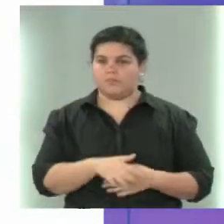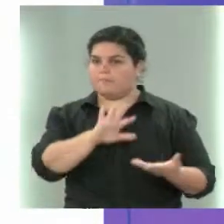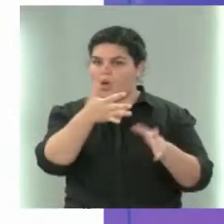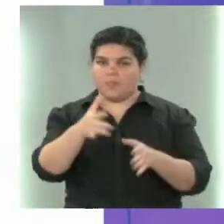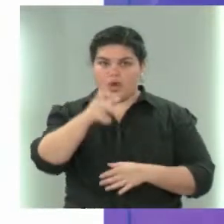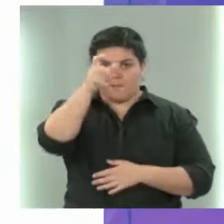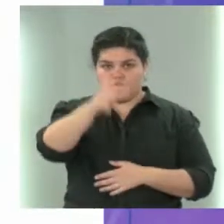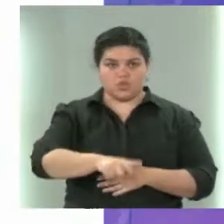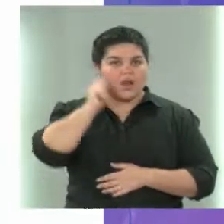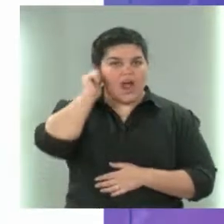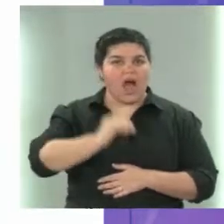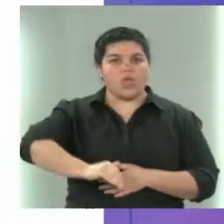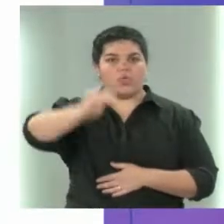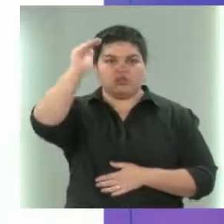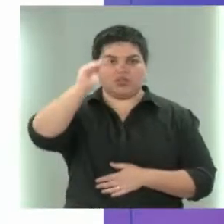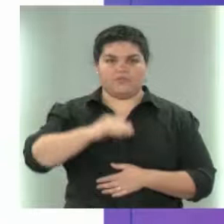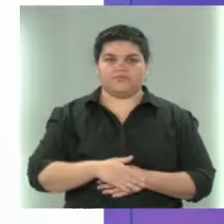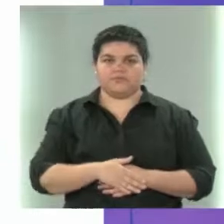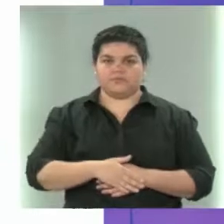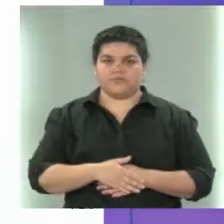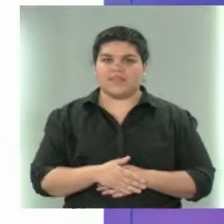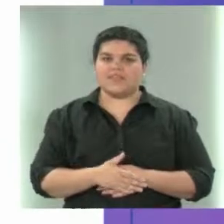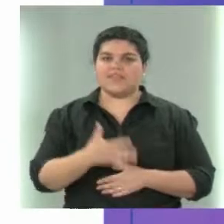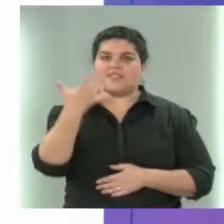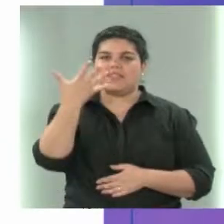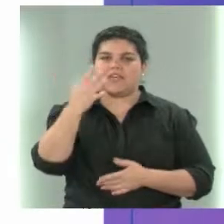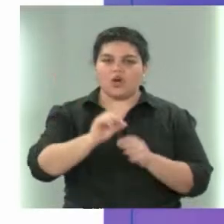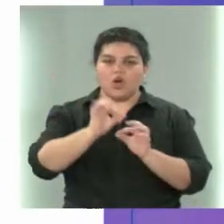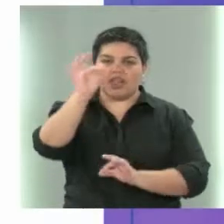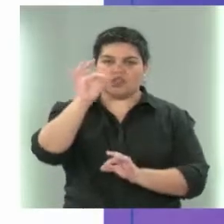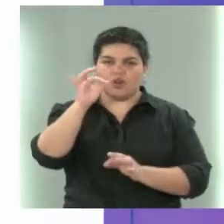una persona adulta tiene aproximadamente 5 litros de sangre.